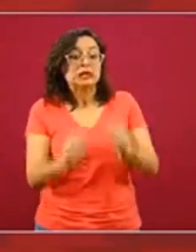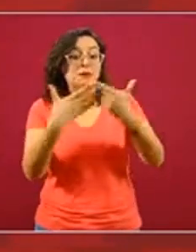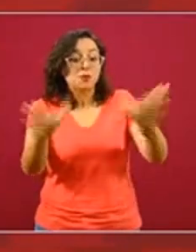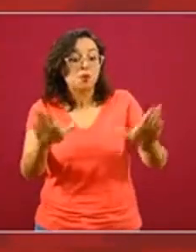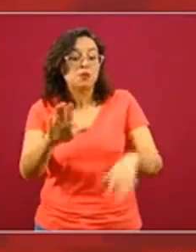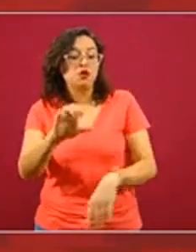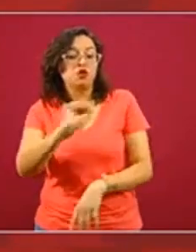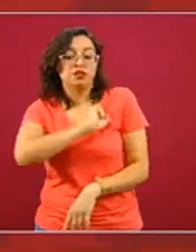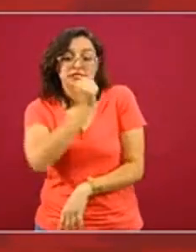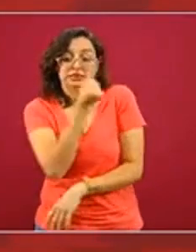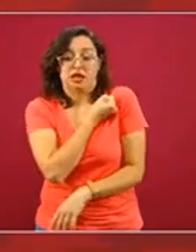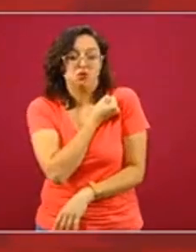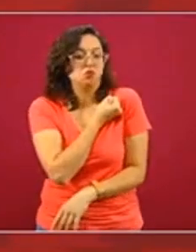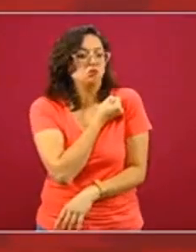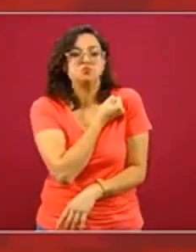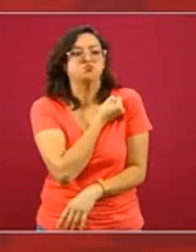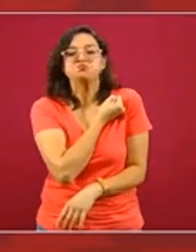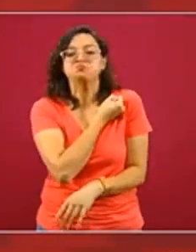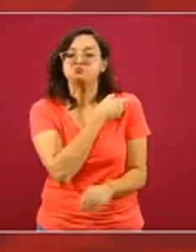salud, se desvió